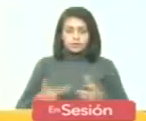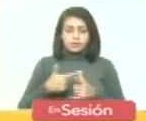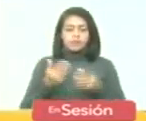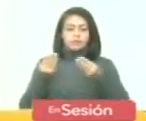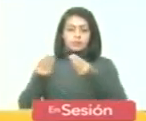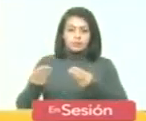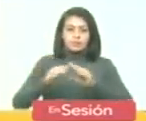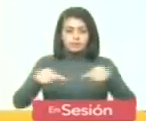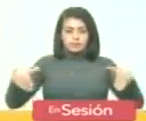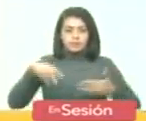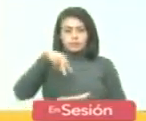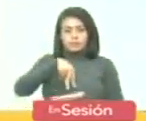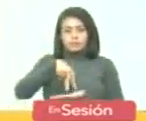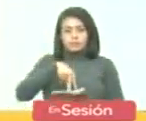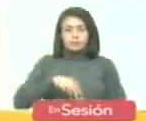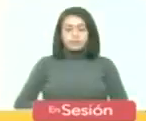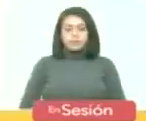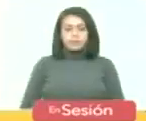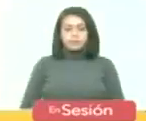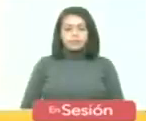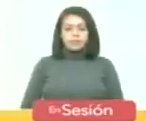concede.